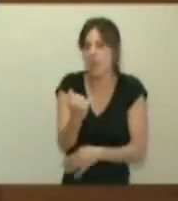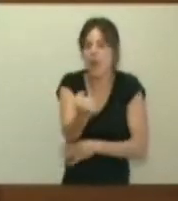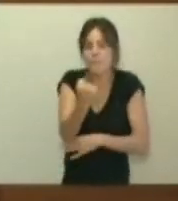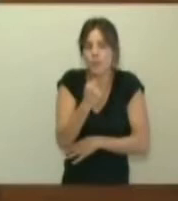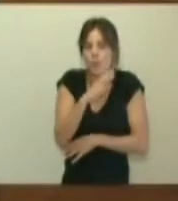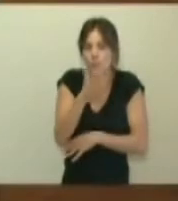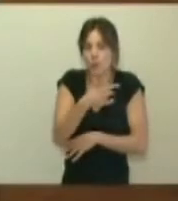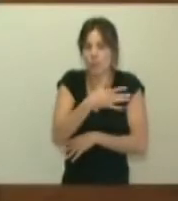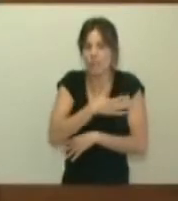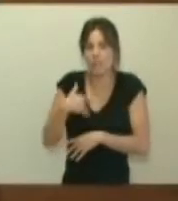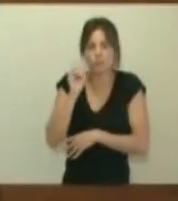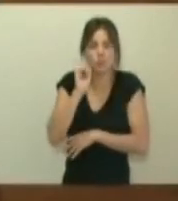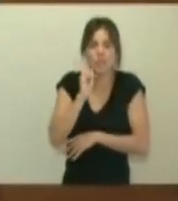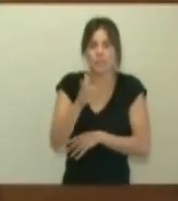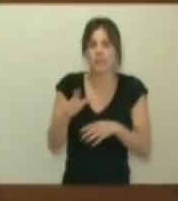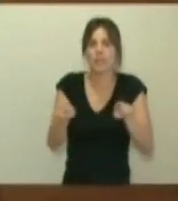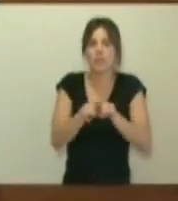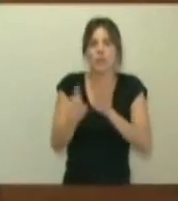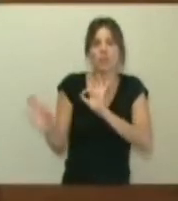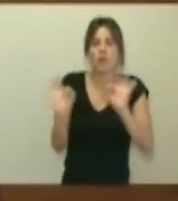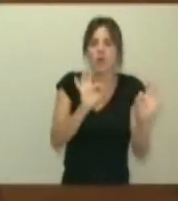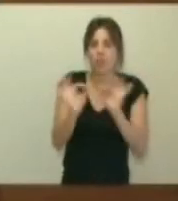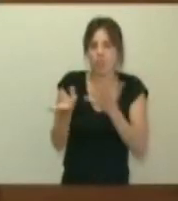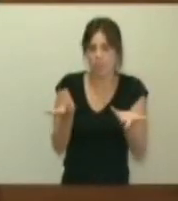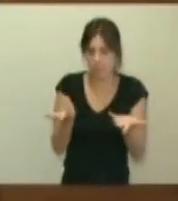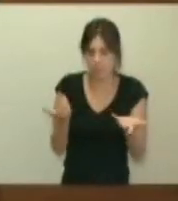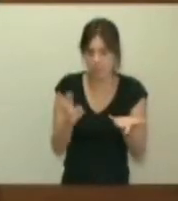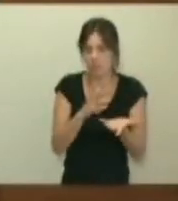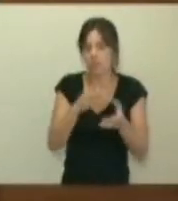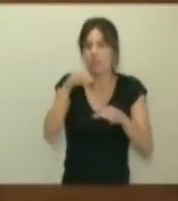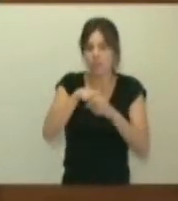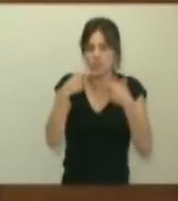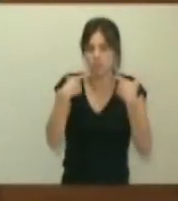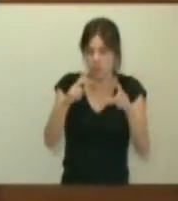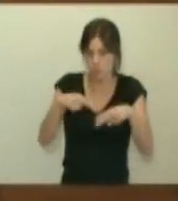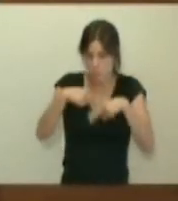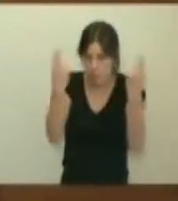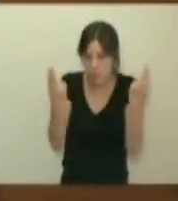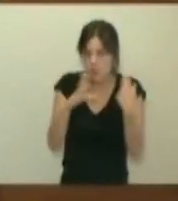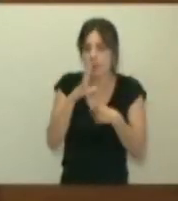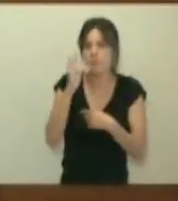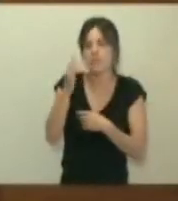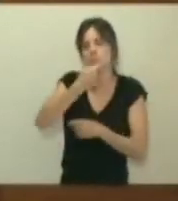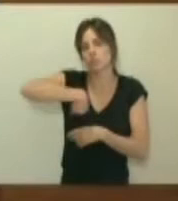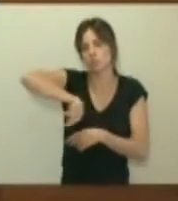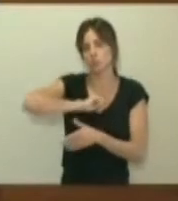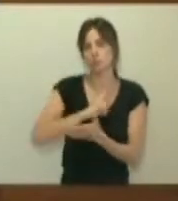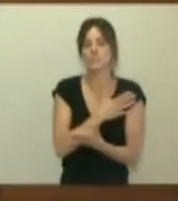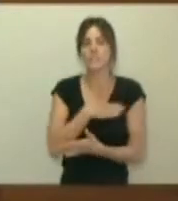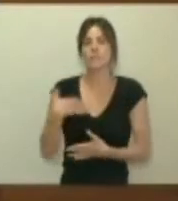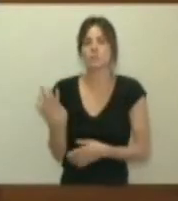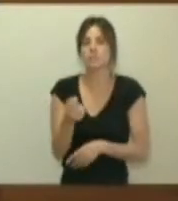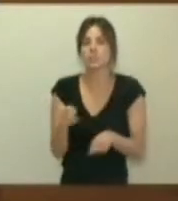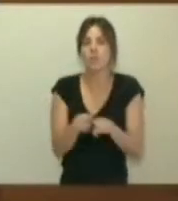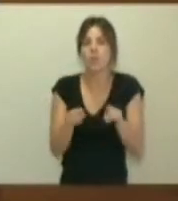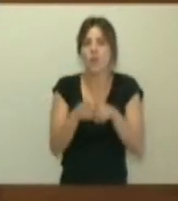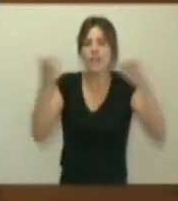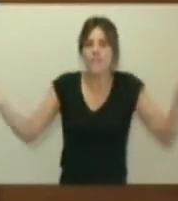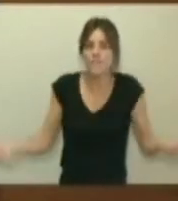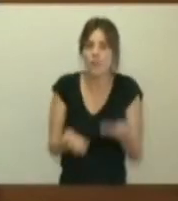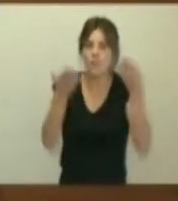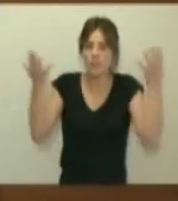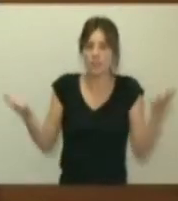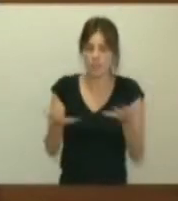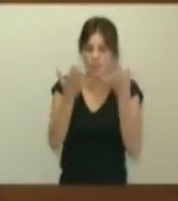un poco de orden y racionalidad en nuestro sector público y, además, pretendemos dar un impulso claro a un sector con